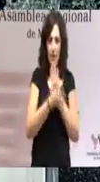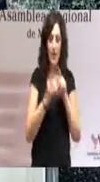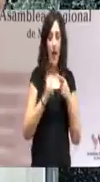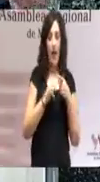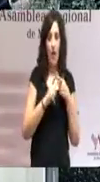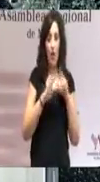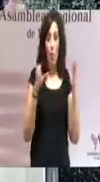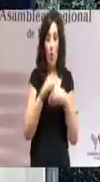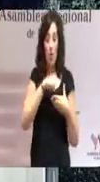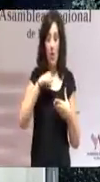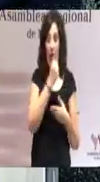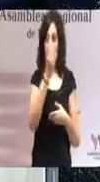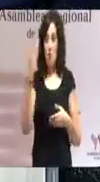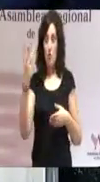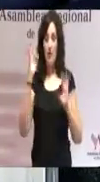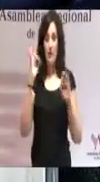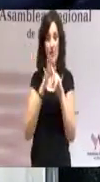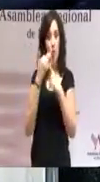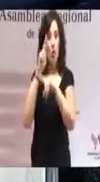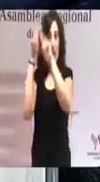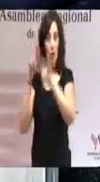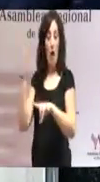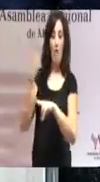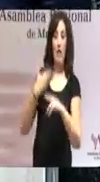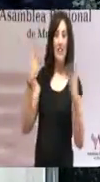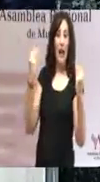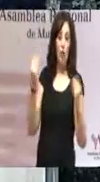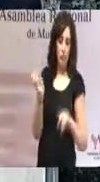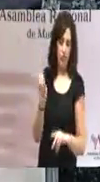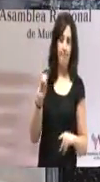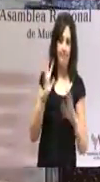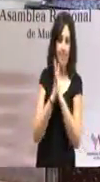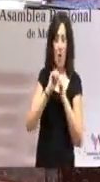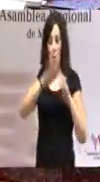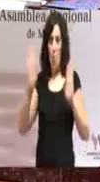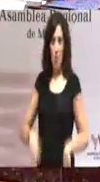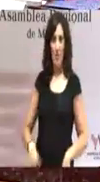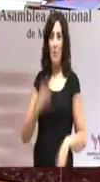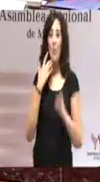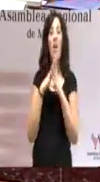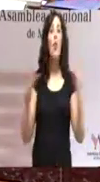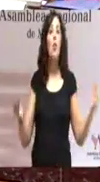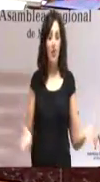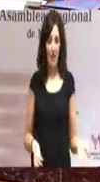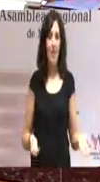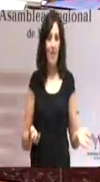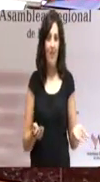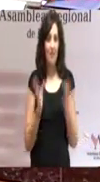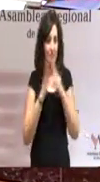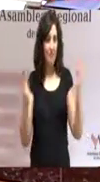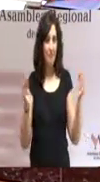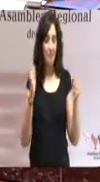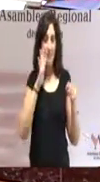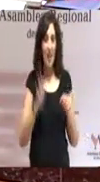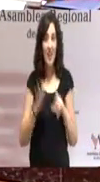que la situación internacional no le ha afectado tanto y son los últimos. Por cierto, Andalucía. Se ve que la